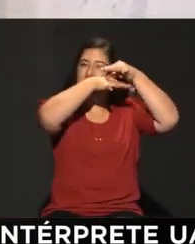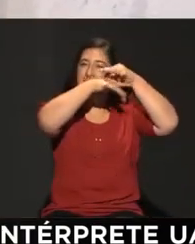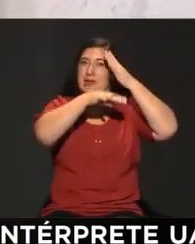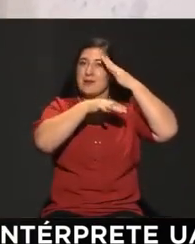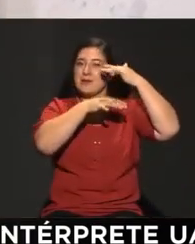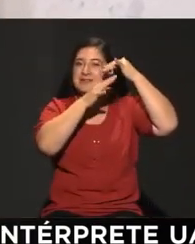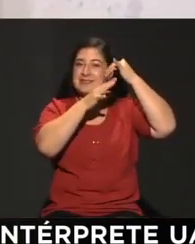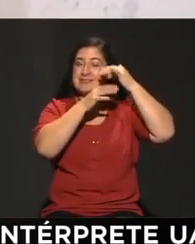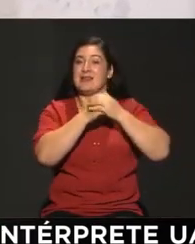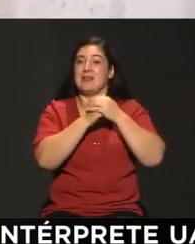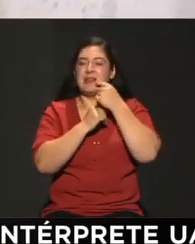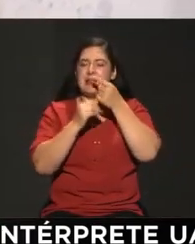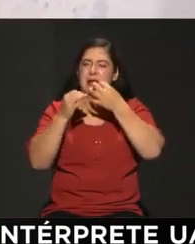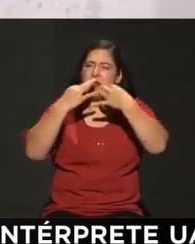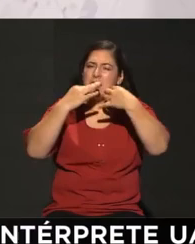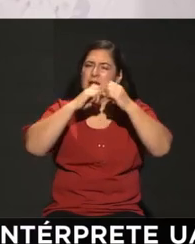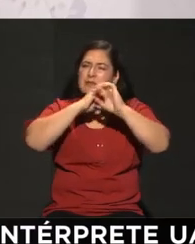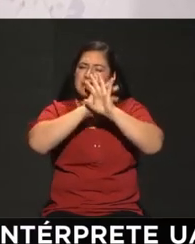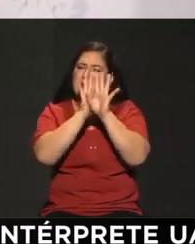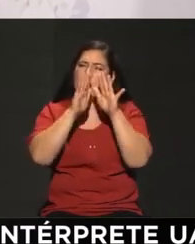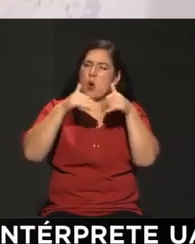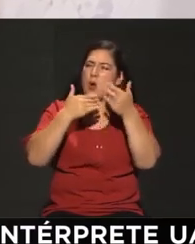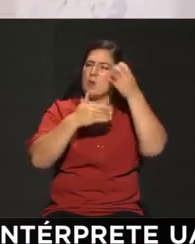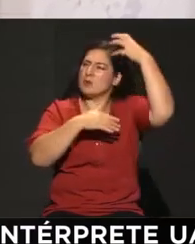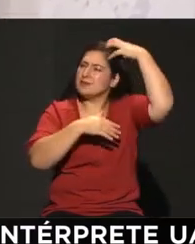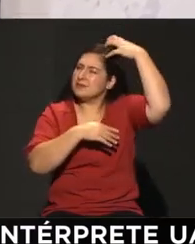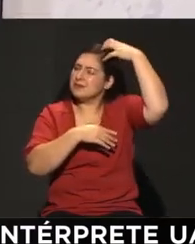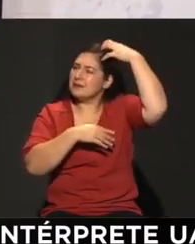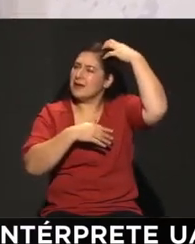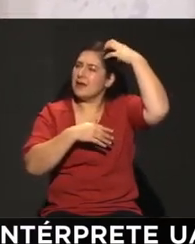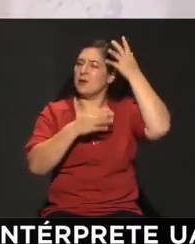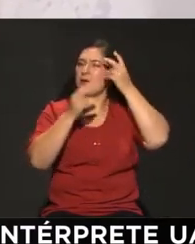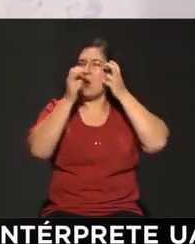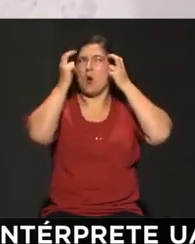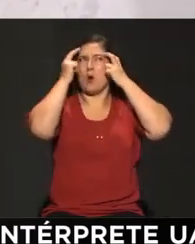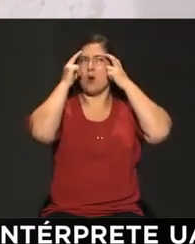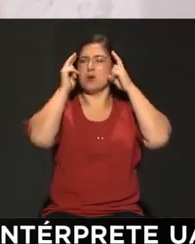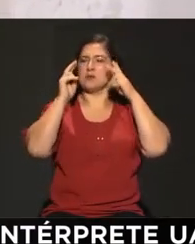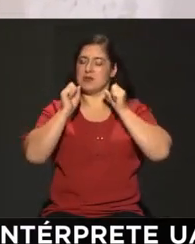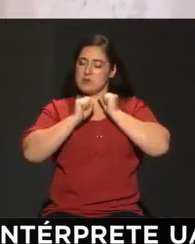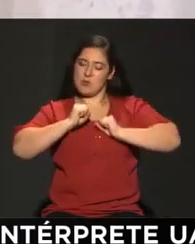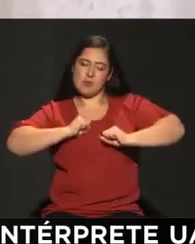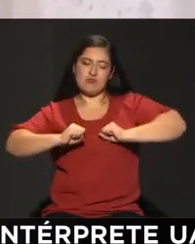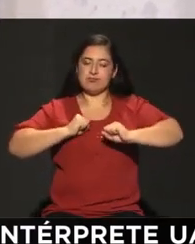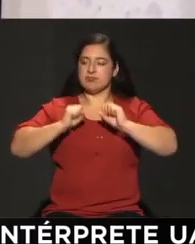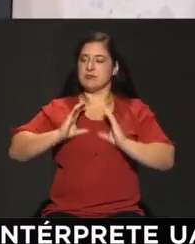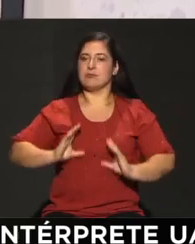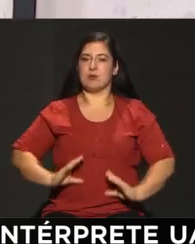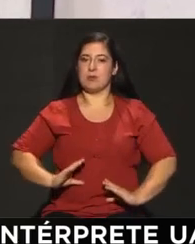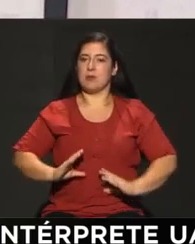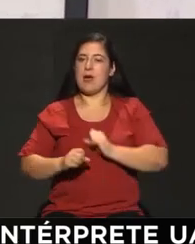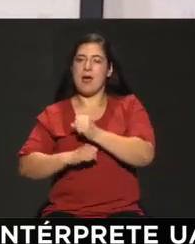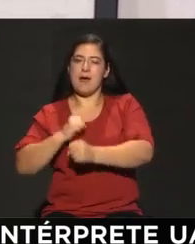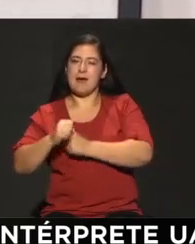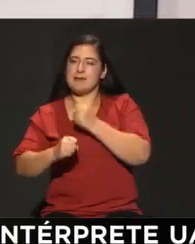cómo funciona el cerebro, tanto para aprender cosas que tienen que ver con el conocimiento, con el movimiento corporal, las